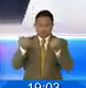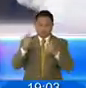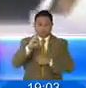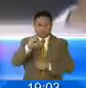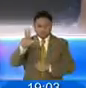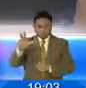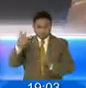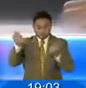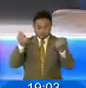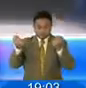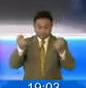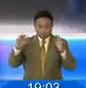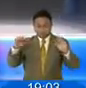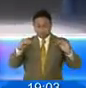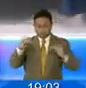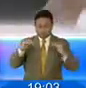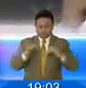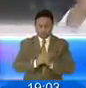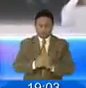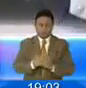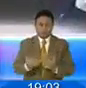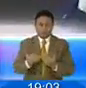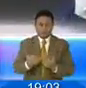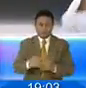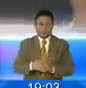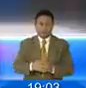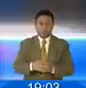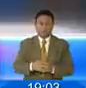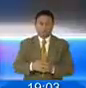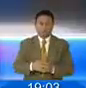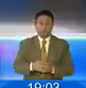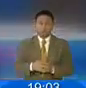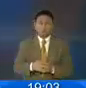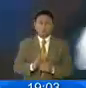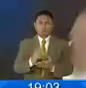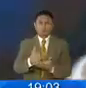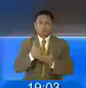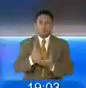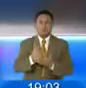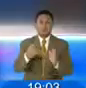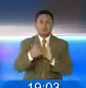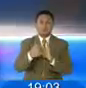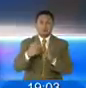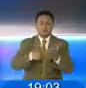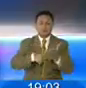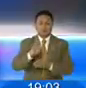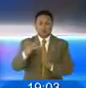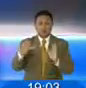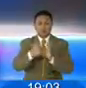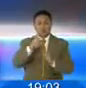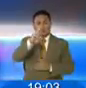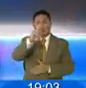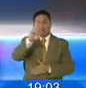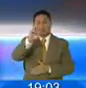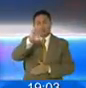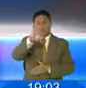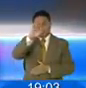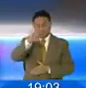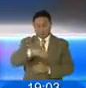63 impuestos realmente que le meten la mano al bolsillo. 10 segundos. Beneficios tributarios en el pago de impuesto a la renta hasta